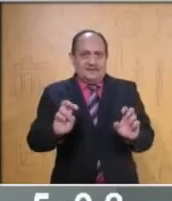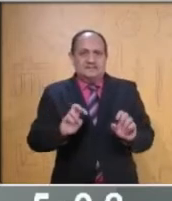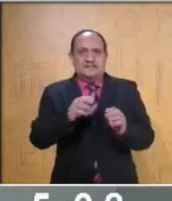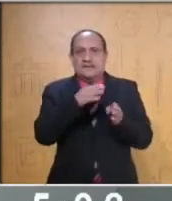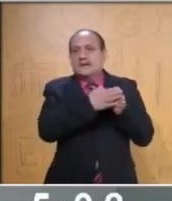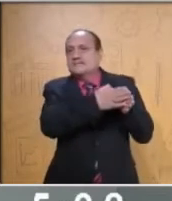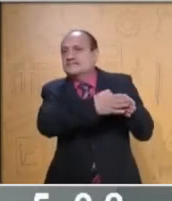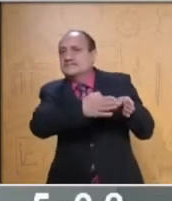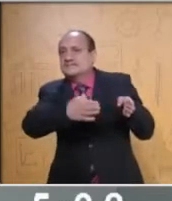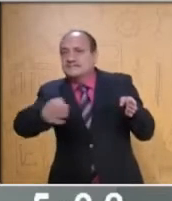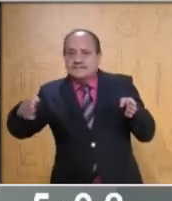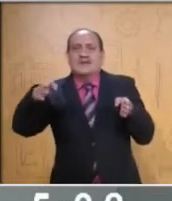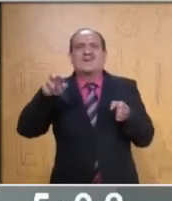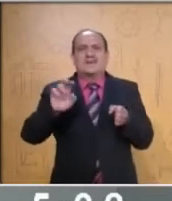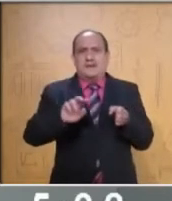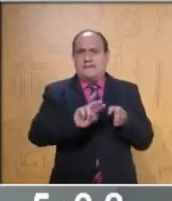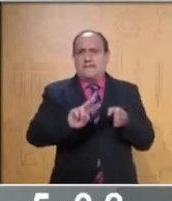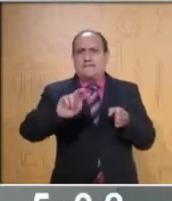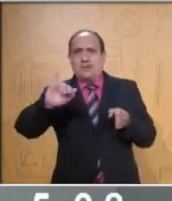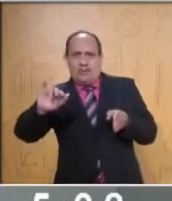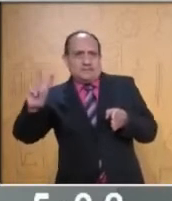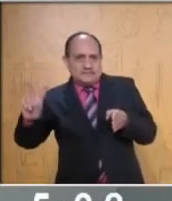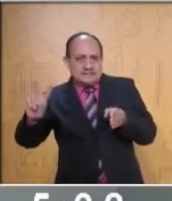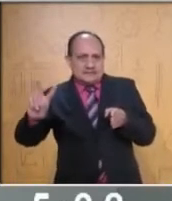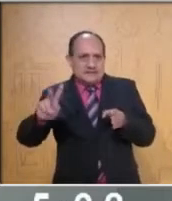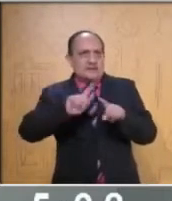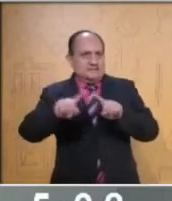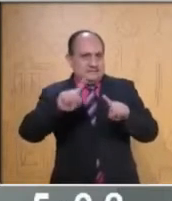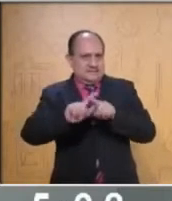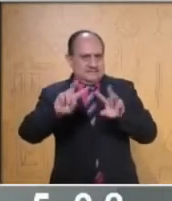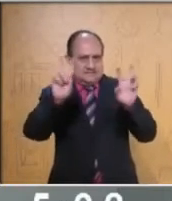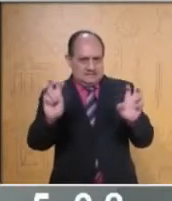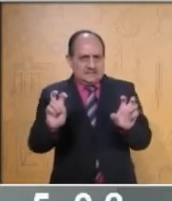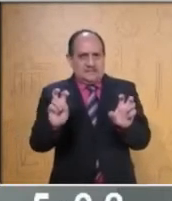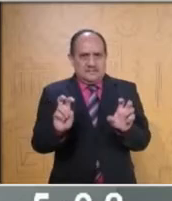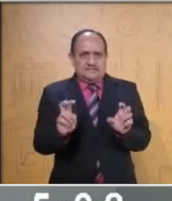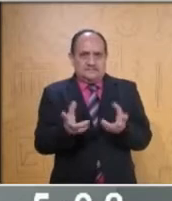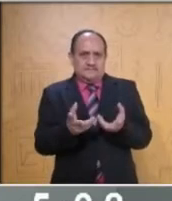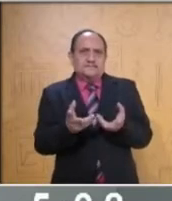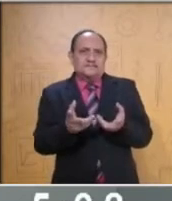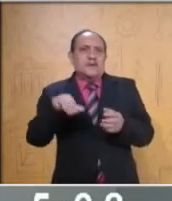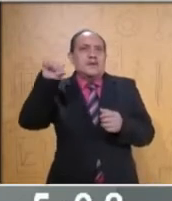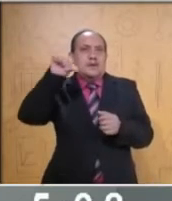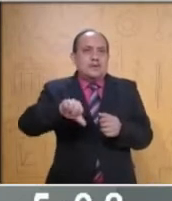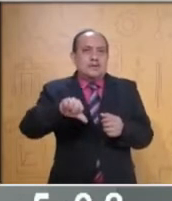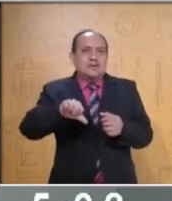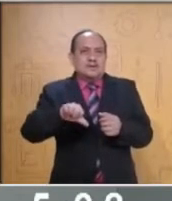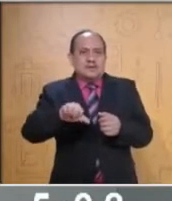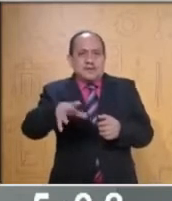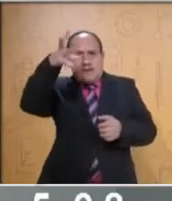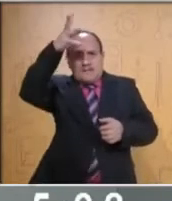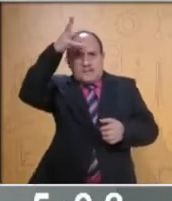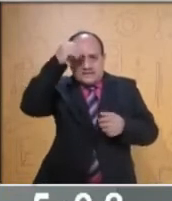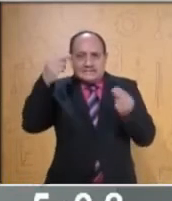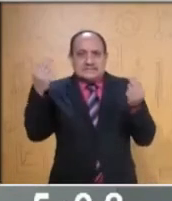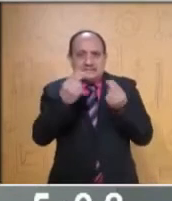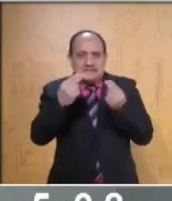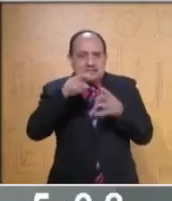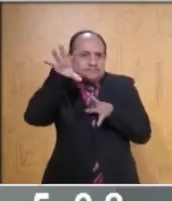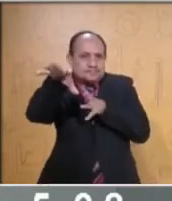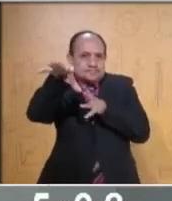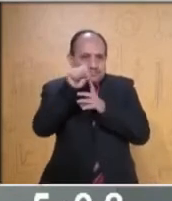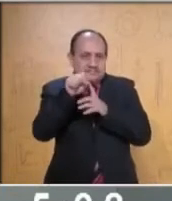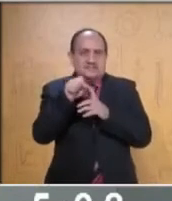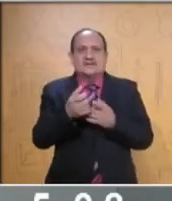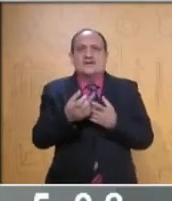semana en diferentes aspectos. El día de hoy vamos a terminar con el aprendizaje esperado que nos compete, que